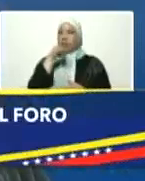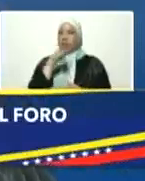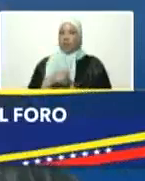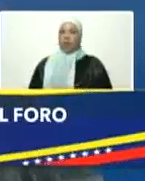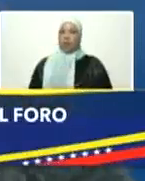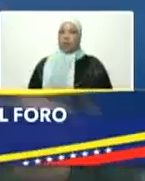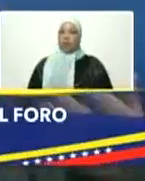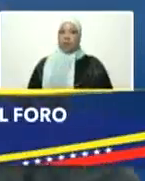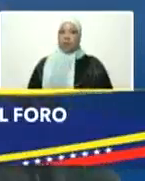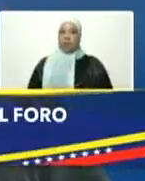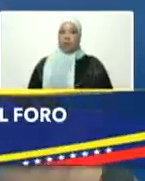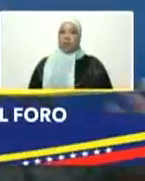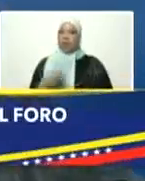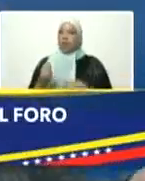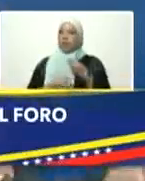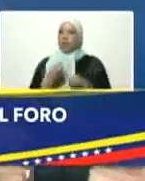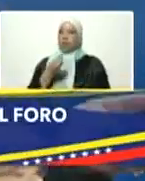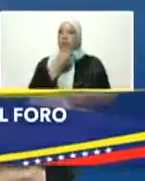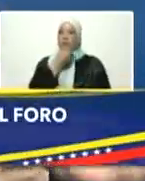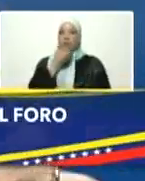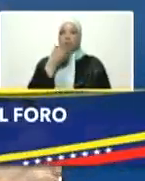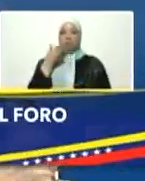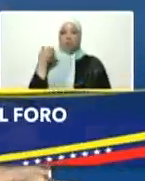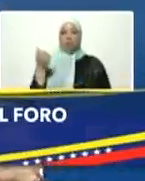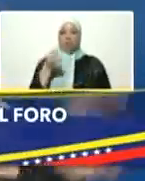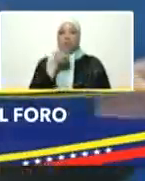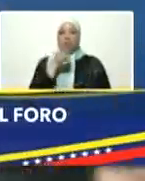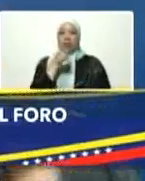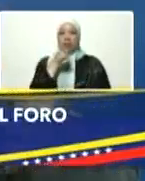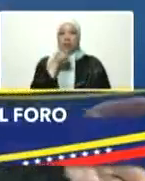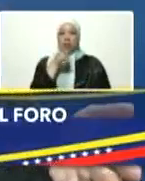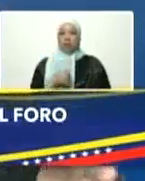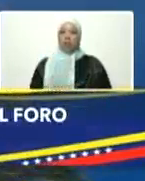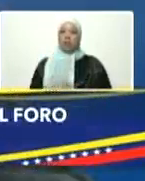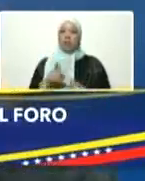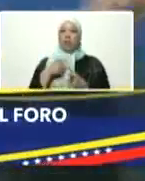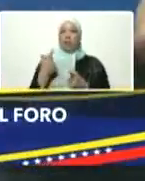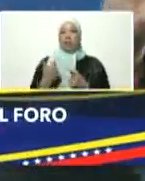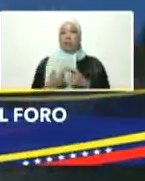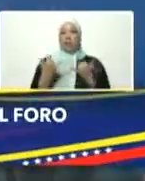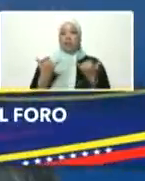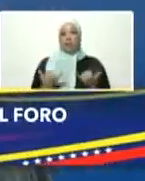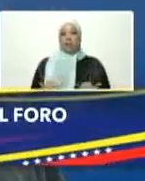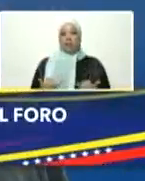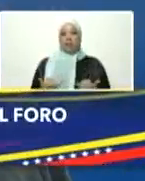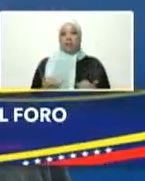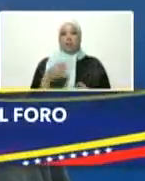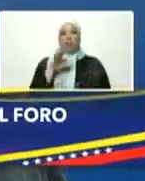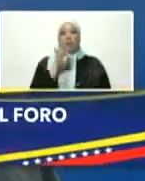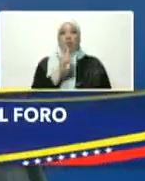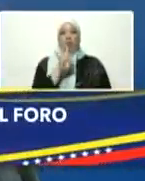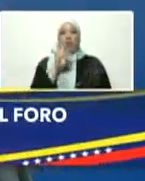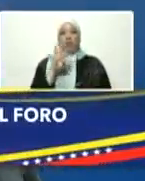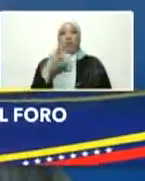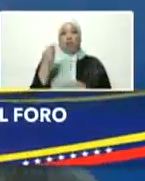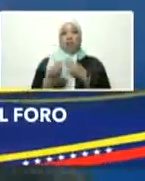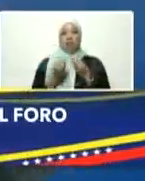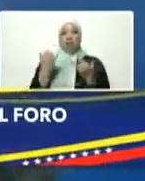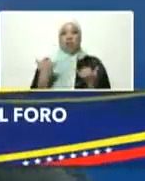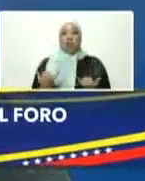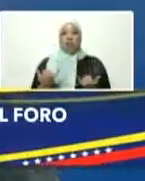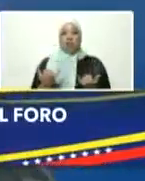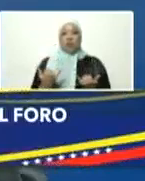Paulo, lo que nosotros como Partido de la Izquierda Europea, de esos cuarenta y tantos partidos que estamos